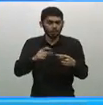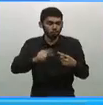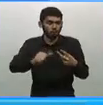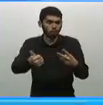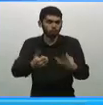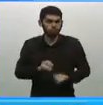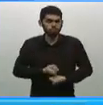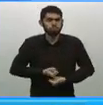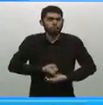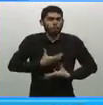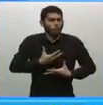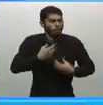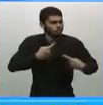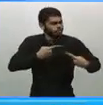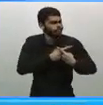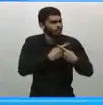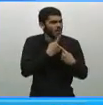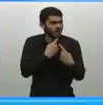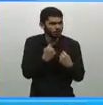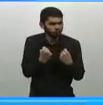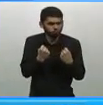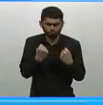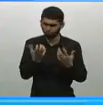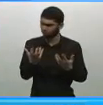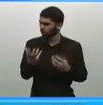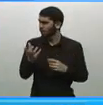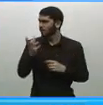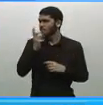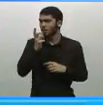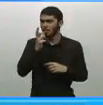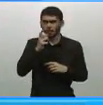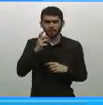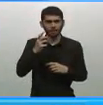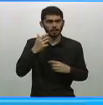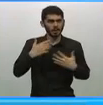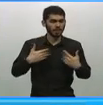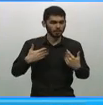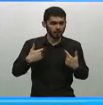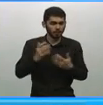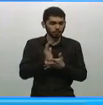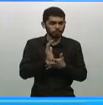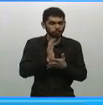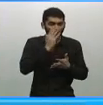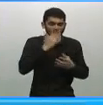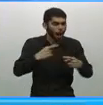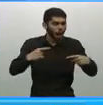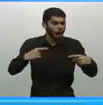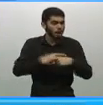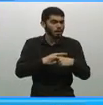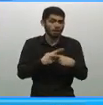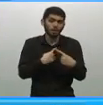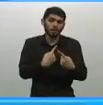va a ser River yo creo que gimnasia es el primer la primer final eh Obviamente que necesitamos ganar por una cuestión